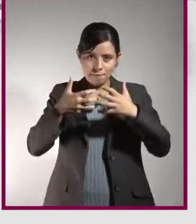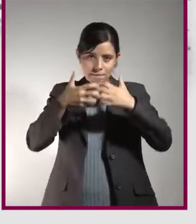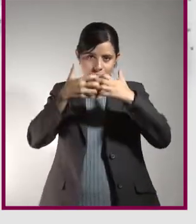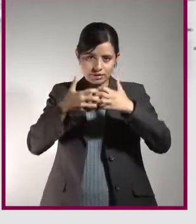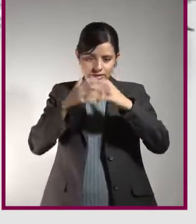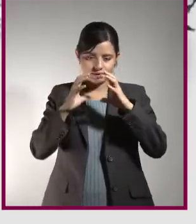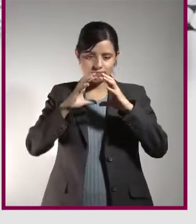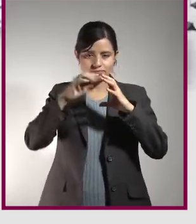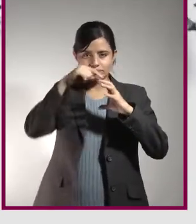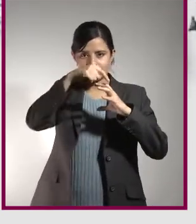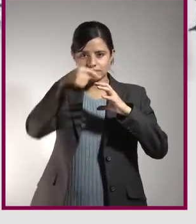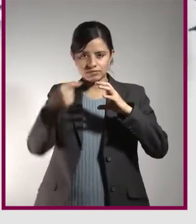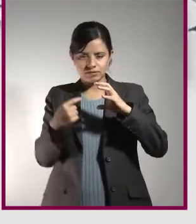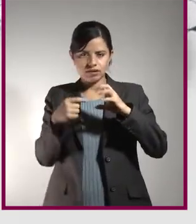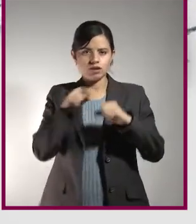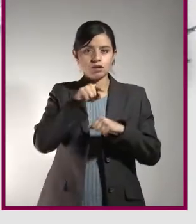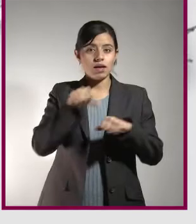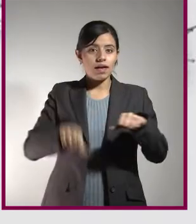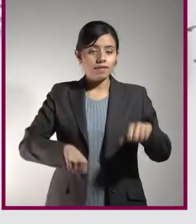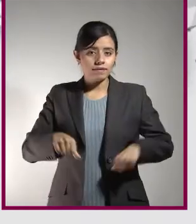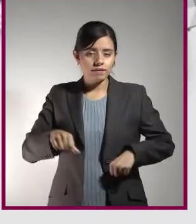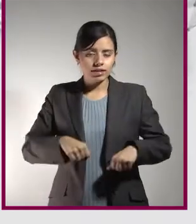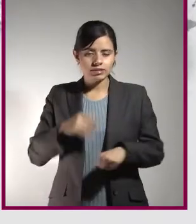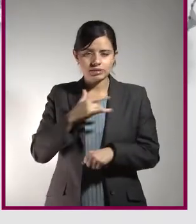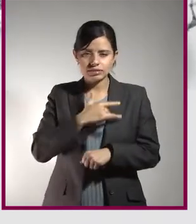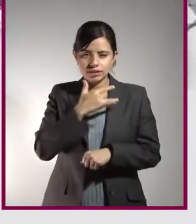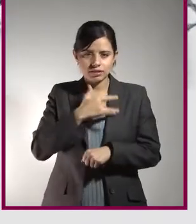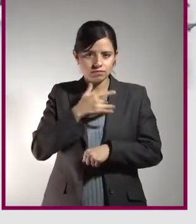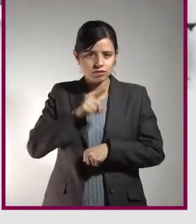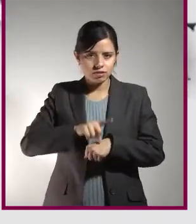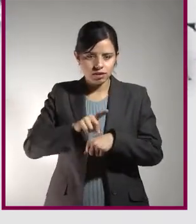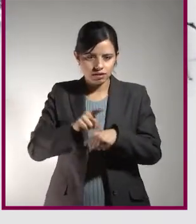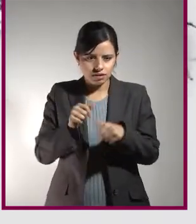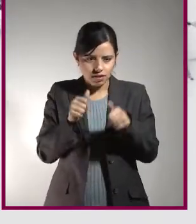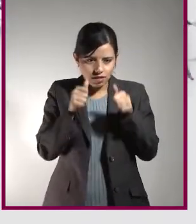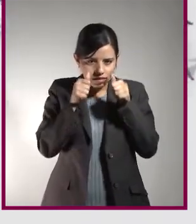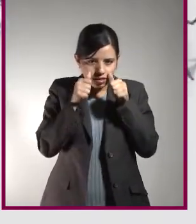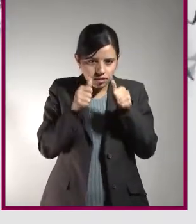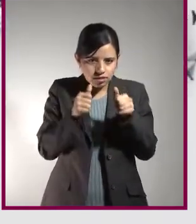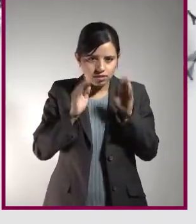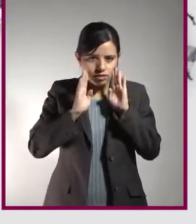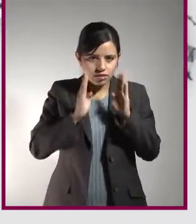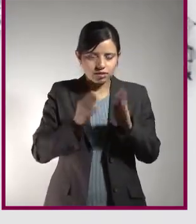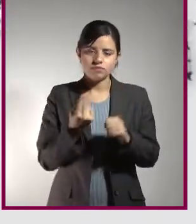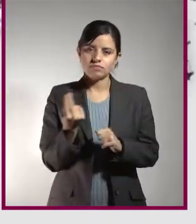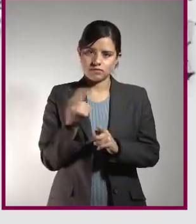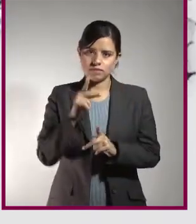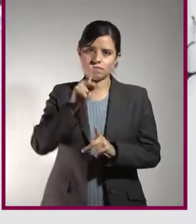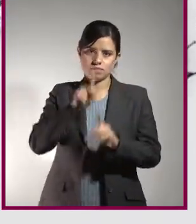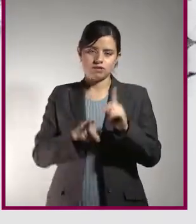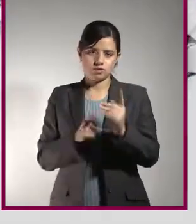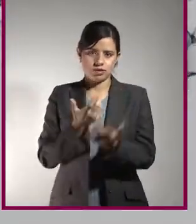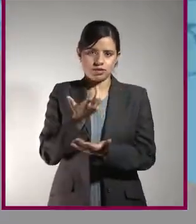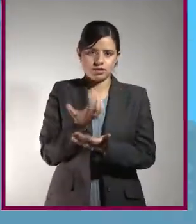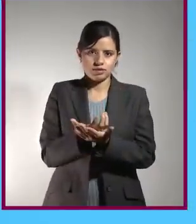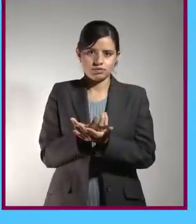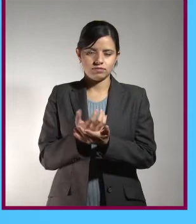La concentración que aplicas a tus actividades y emociones diarias también necesitan de pausas y descansos.